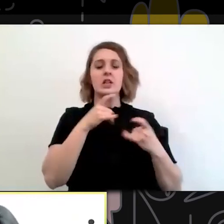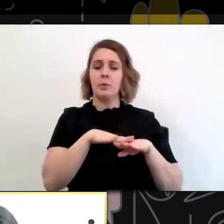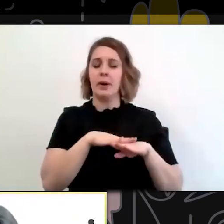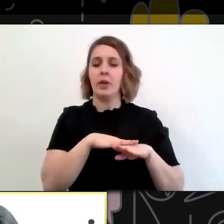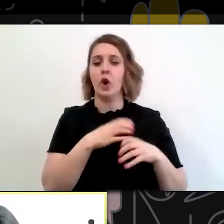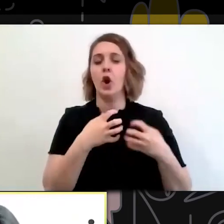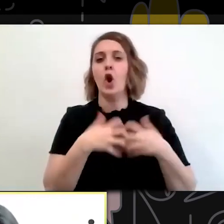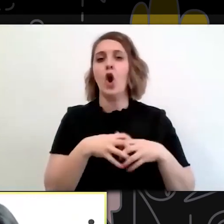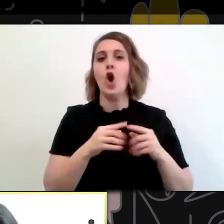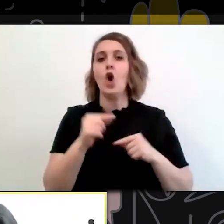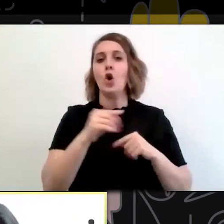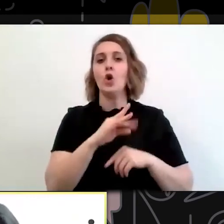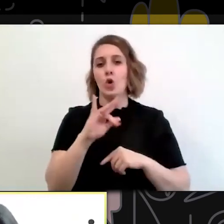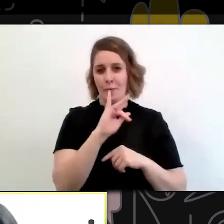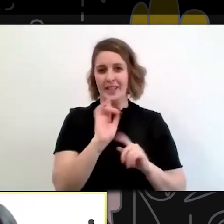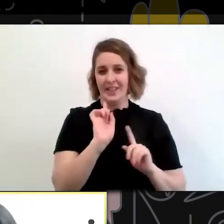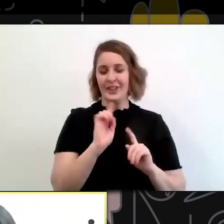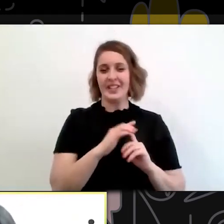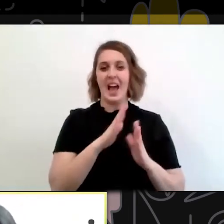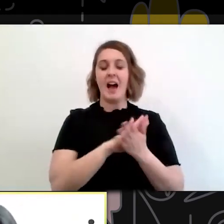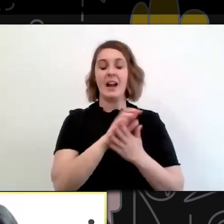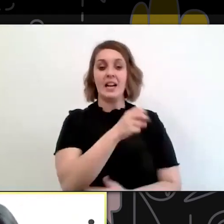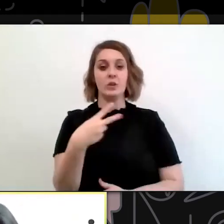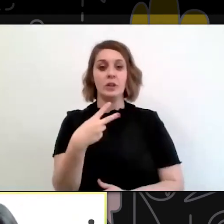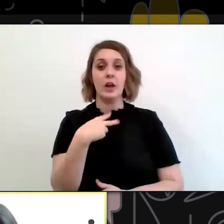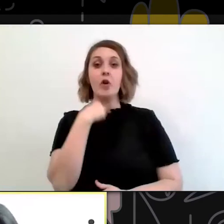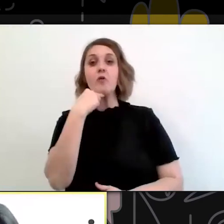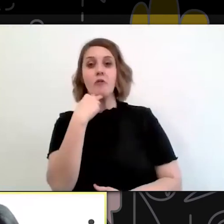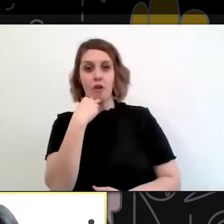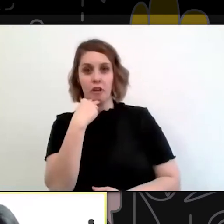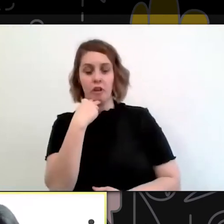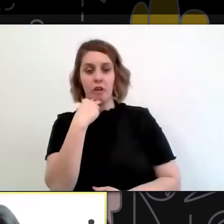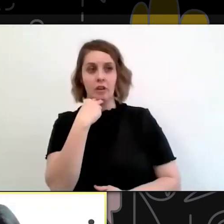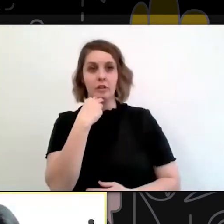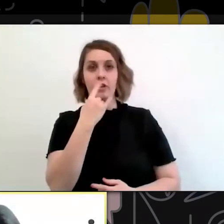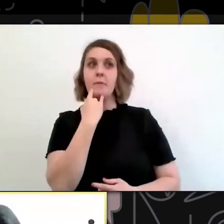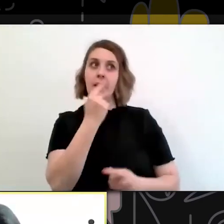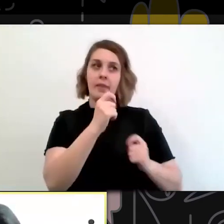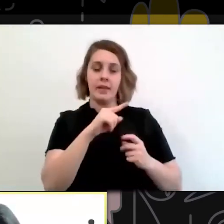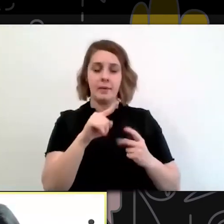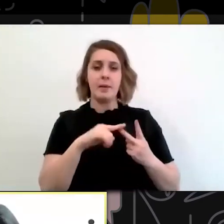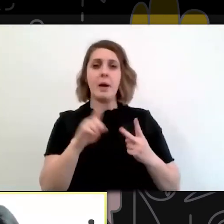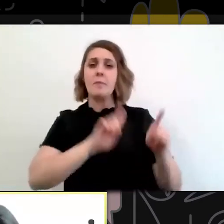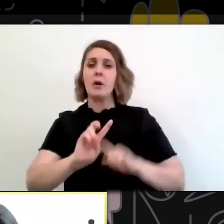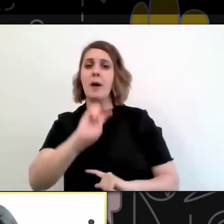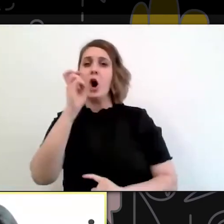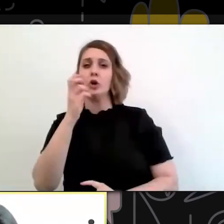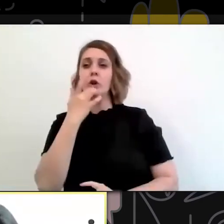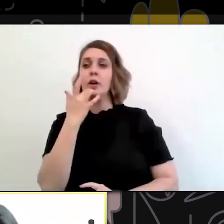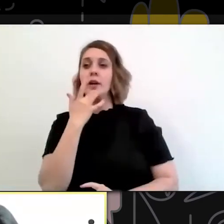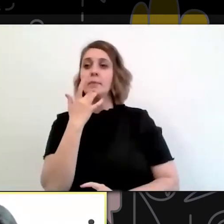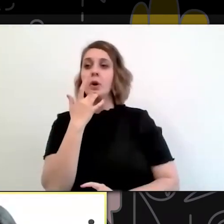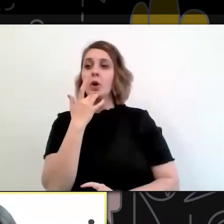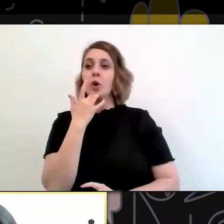glucómetros de sangre. Que te daban el resultado por voz. Luego había otro problema importantísimo, que era a la hora de...